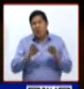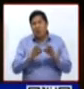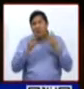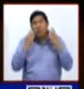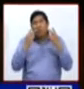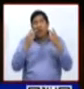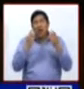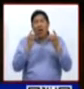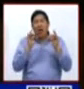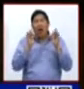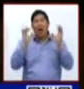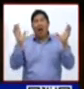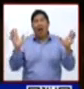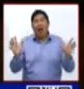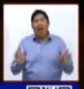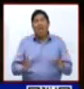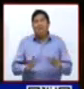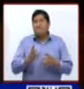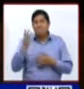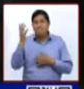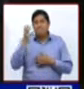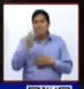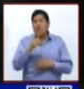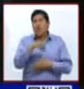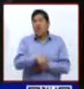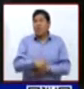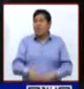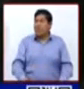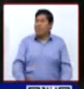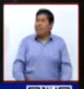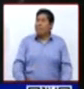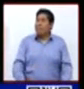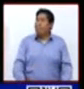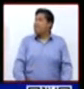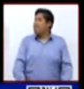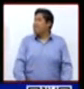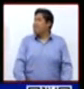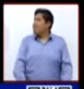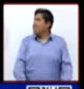ver este ejemplar de esta noche, ¿no?